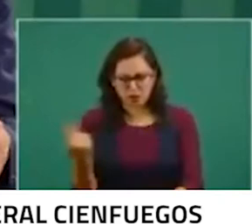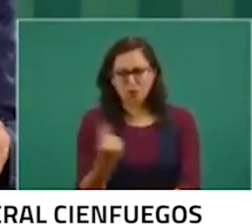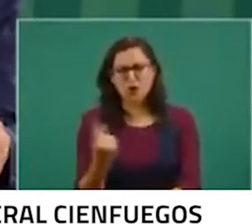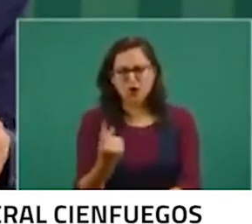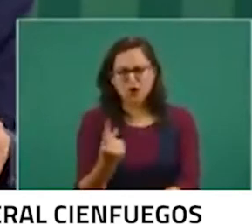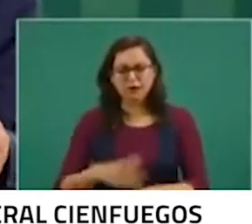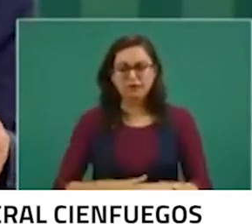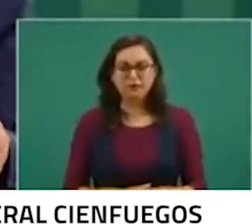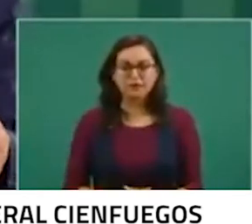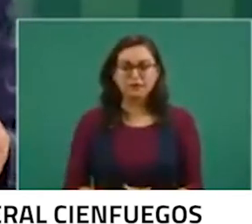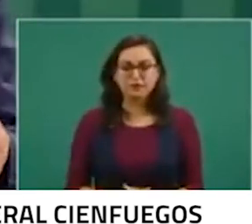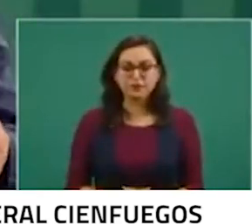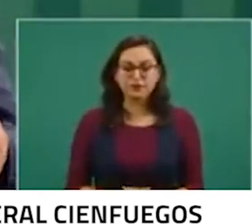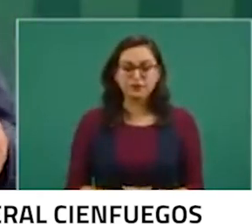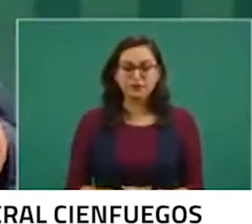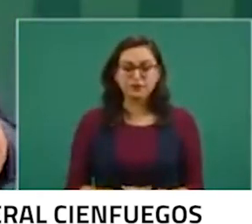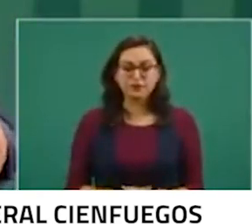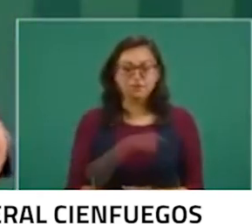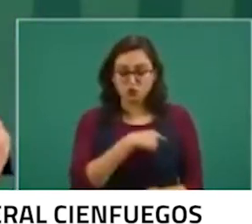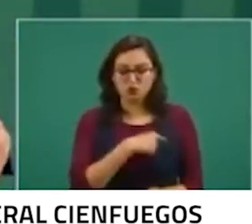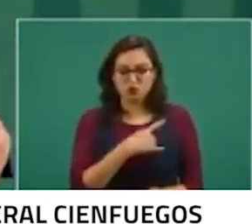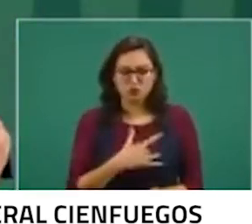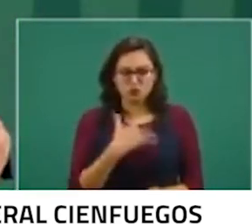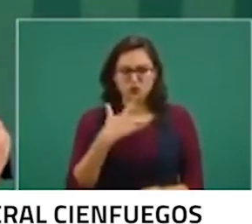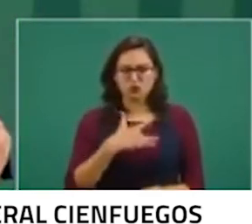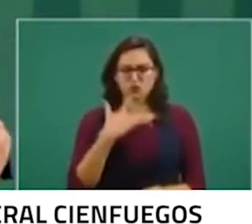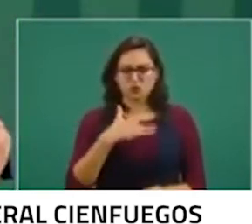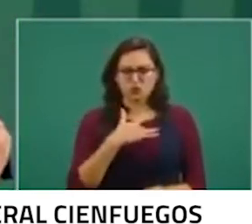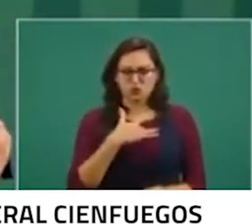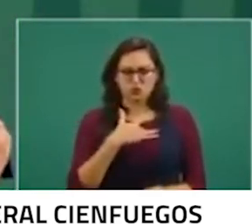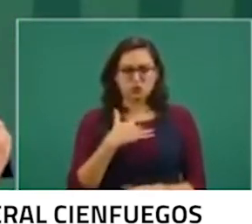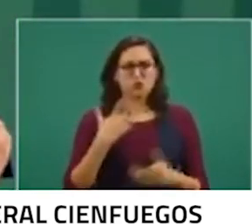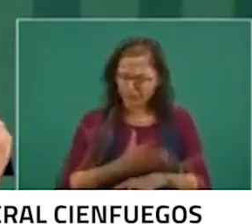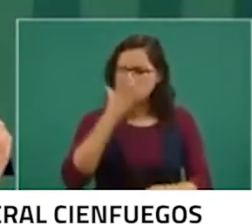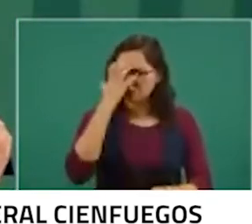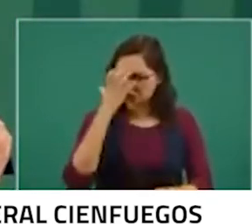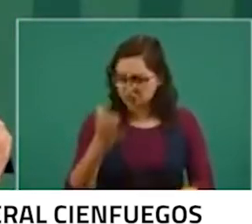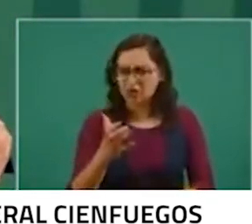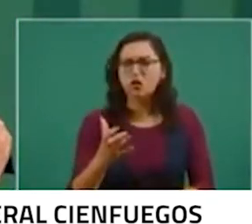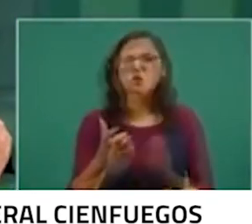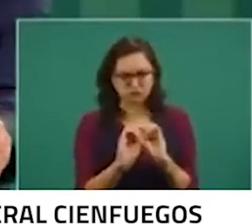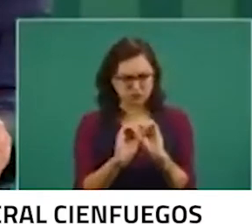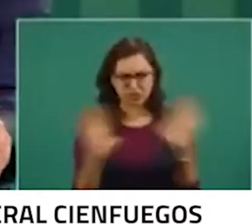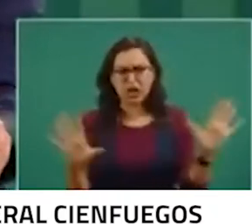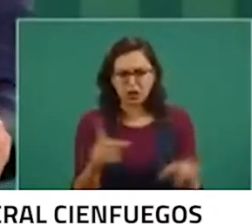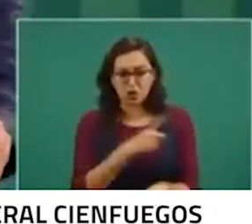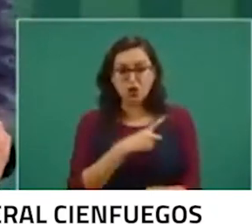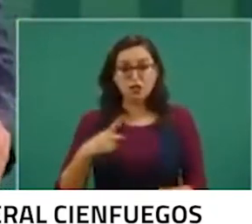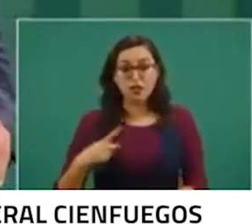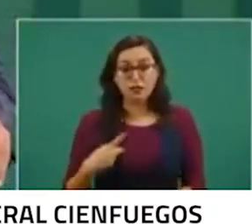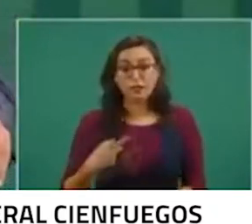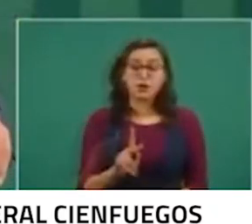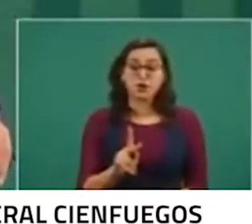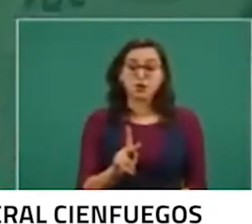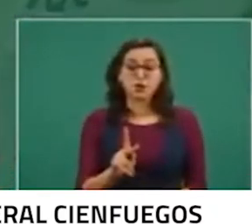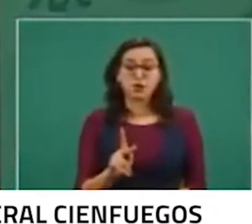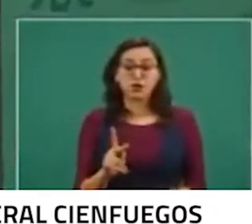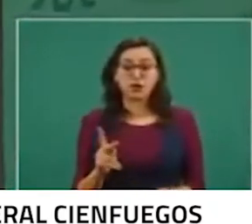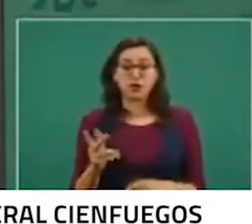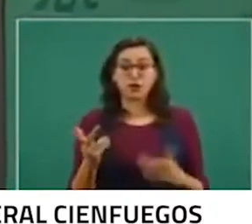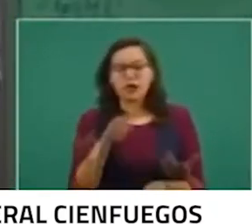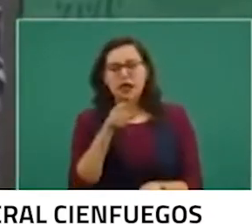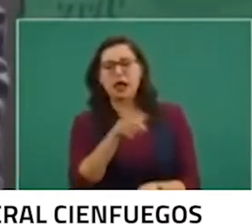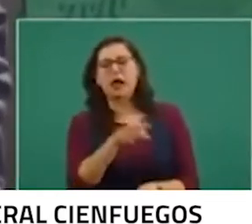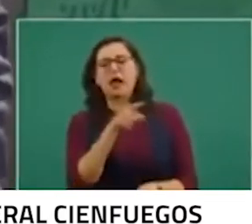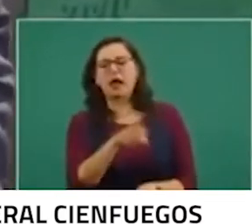debe determinarse la impunidad desde luego la corrupción pero también que no pueden haber represalias